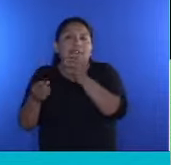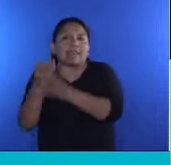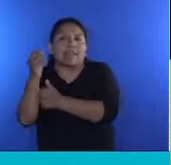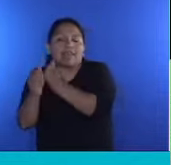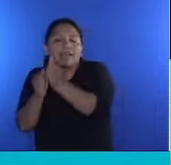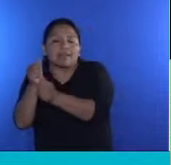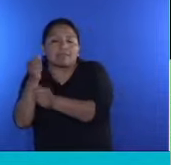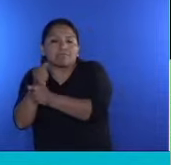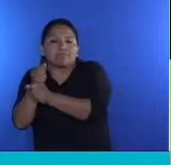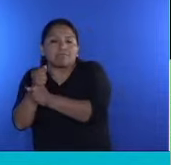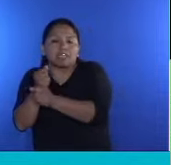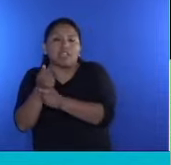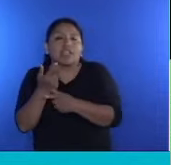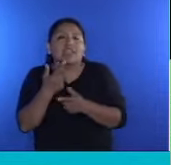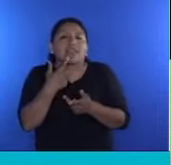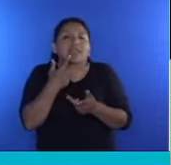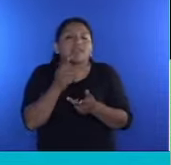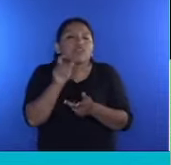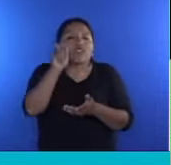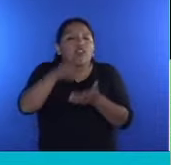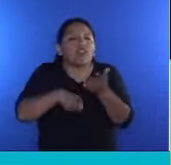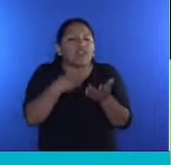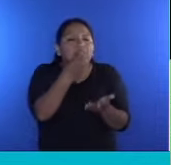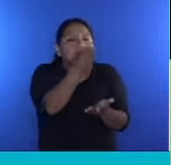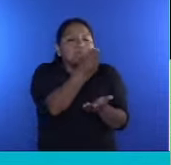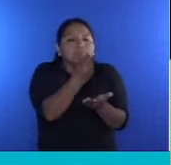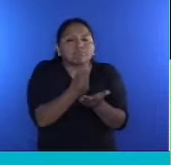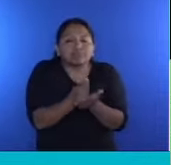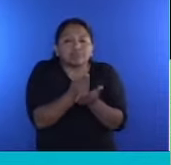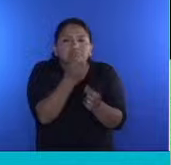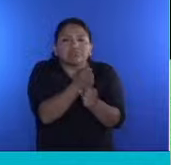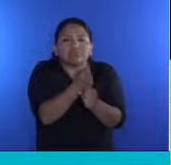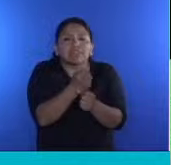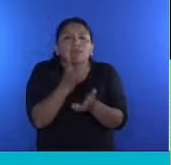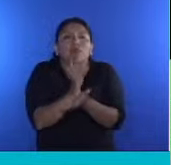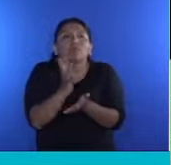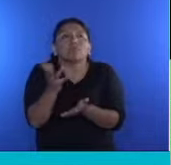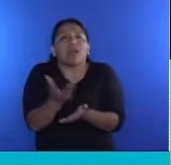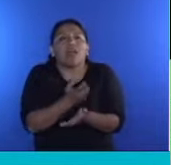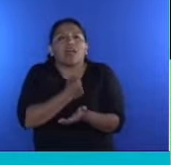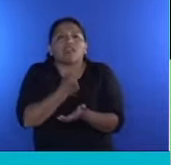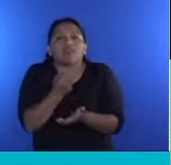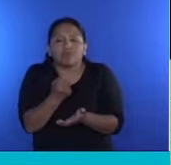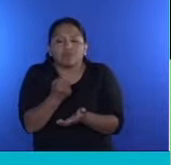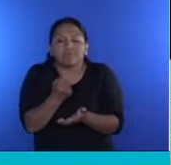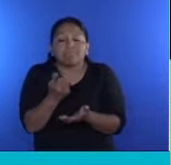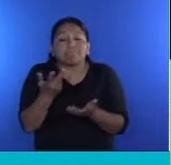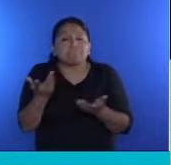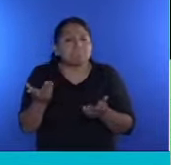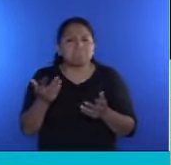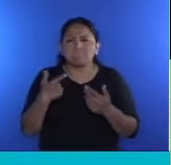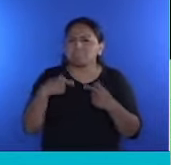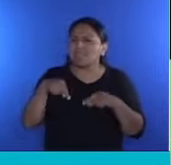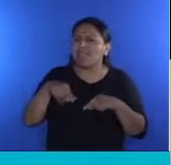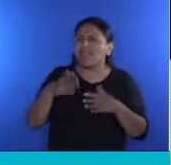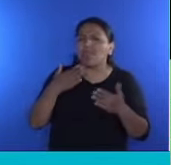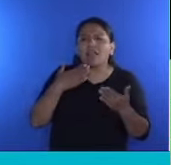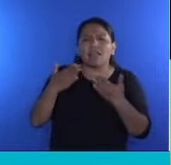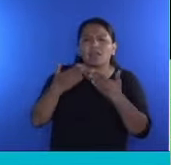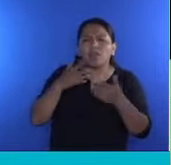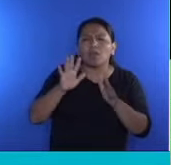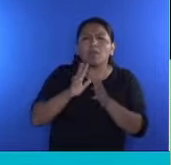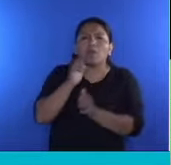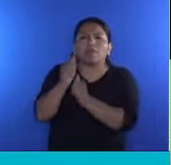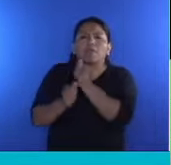un empleado, se lo adopta. Y acá nosotros no hablamos de grandes